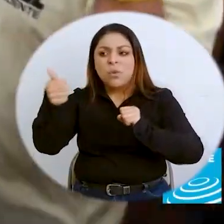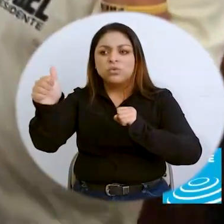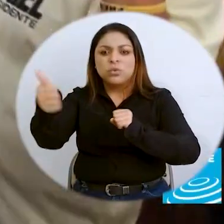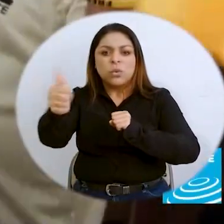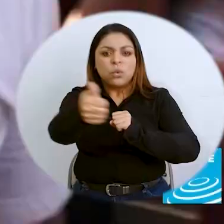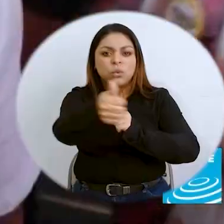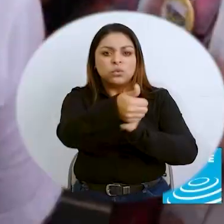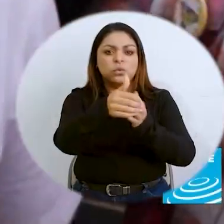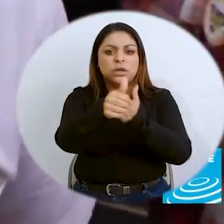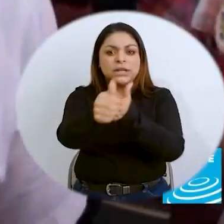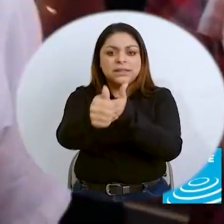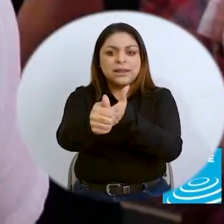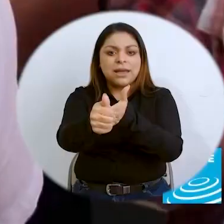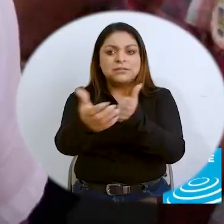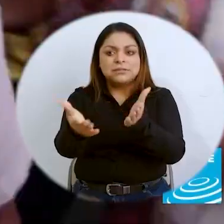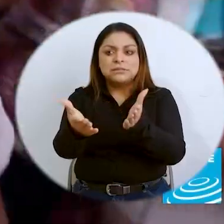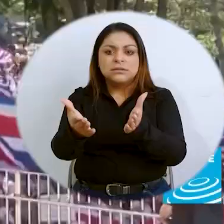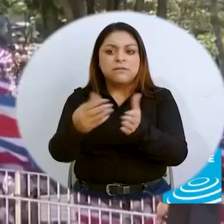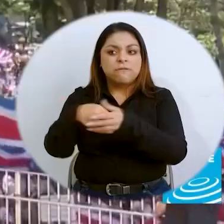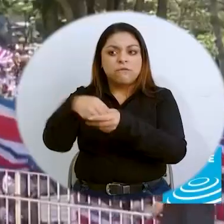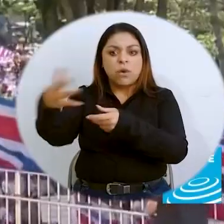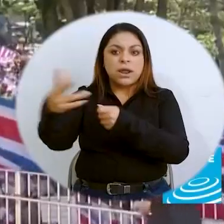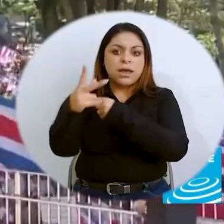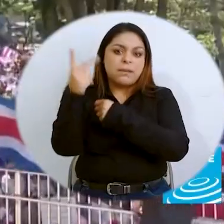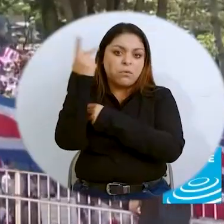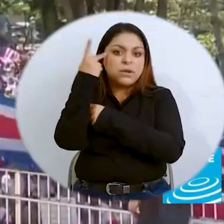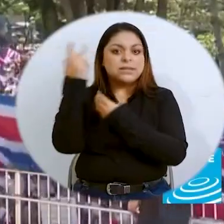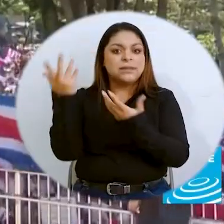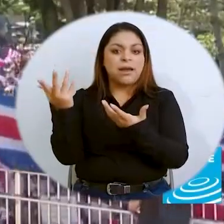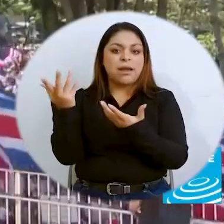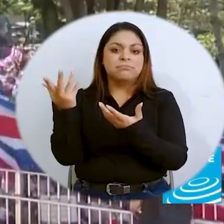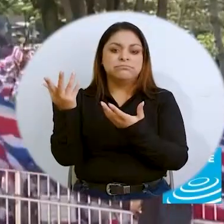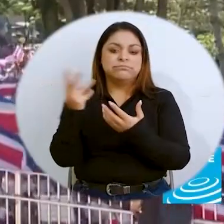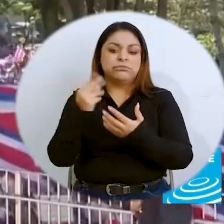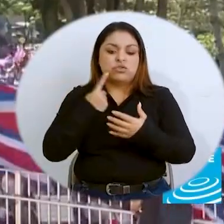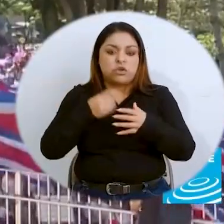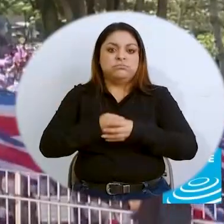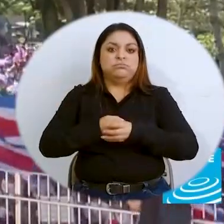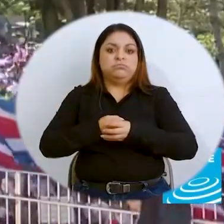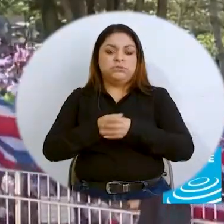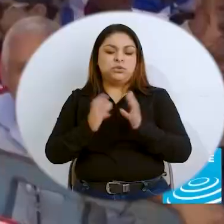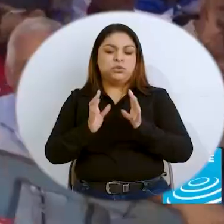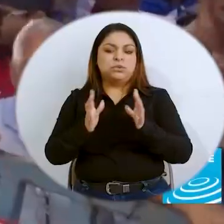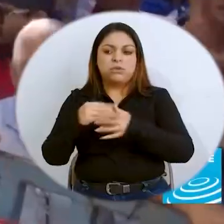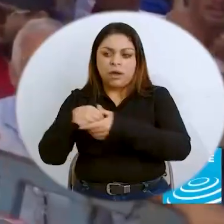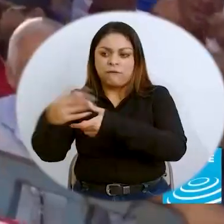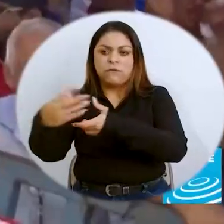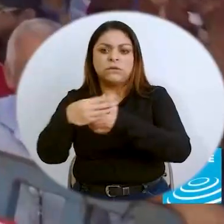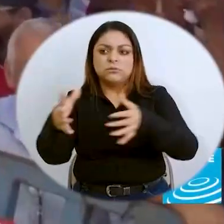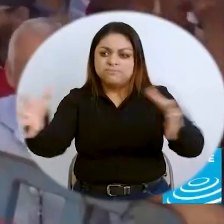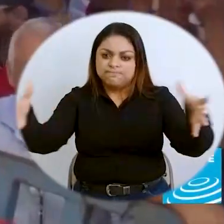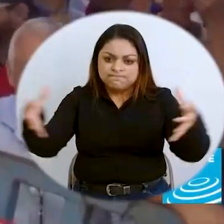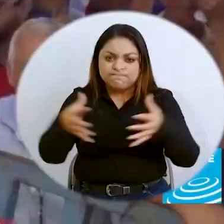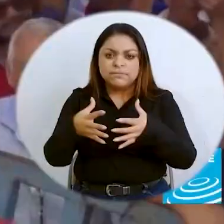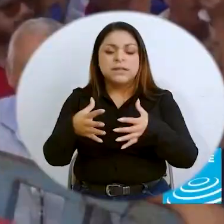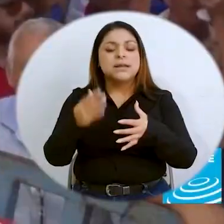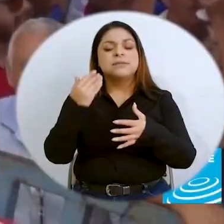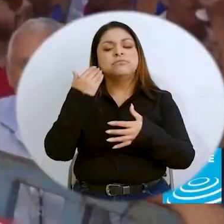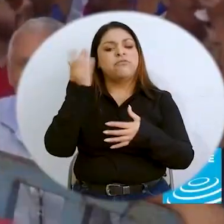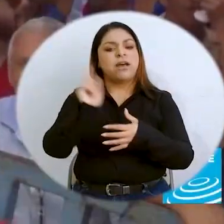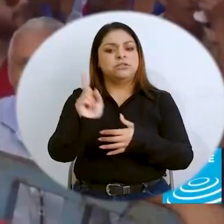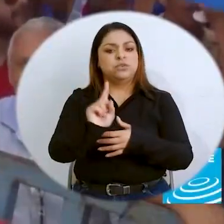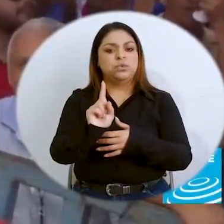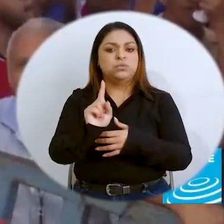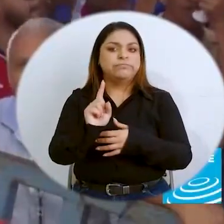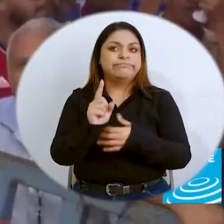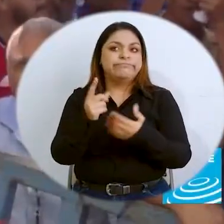esos otros liderazgos fuera de la política que también se han venido construyendo, y eso sé que no es fácil, no se logra